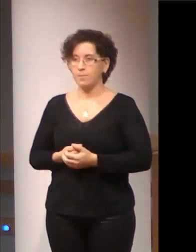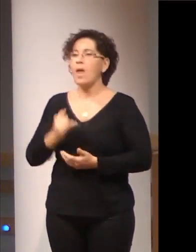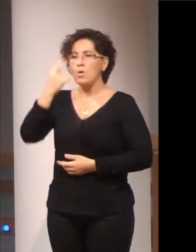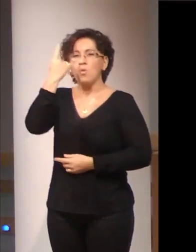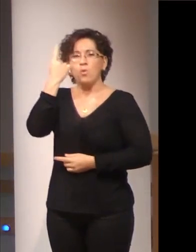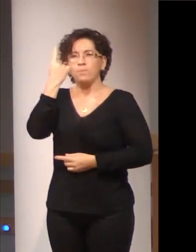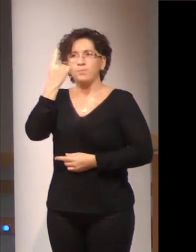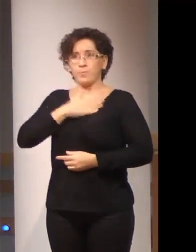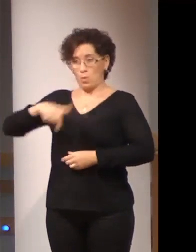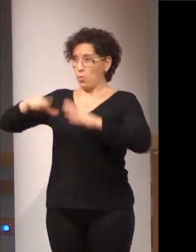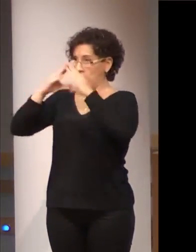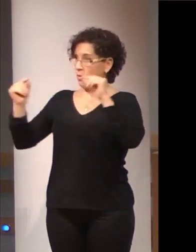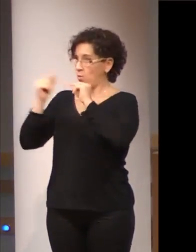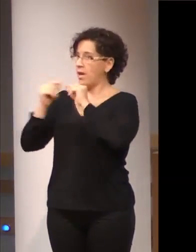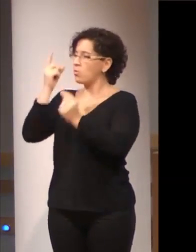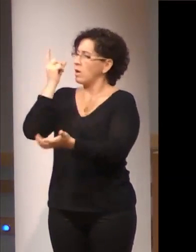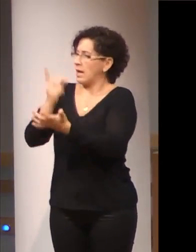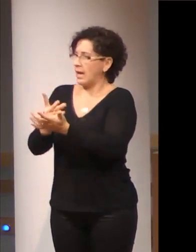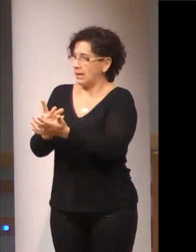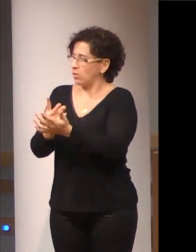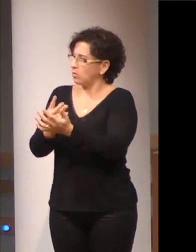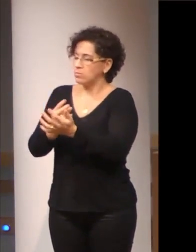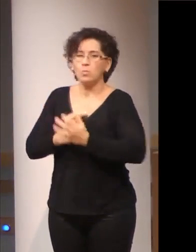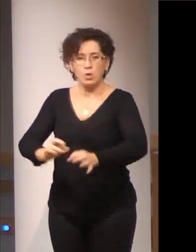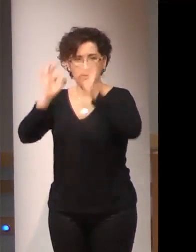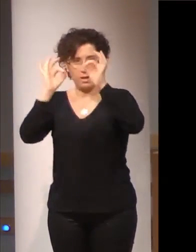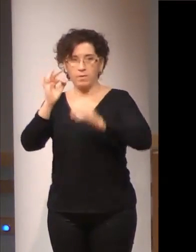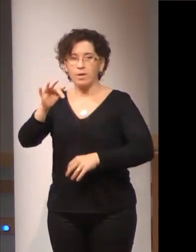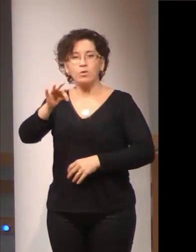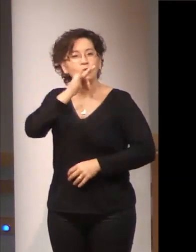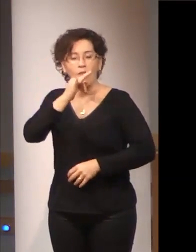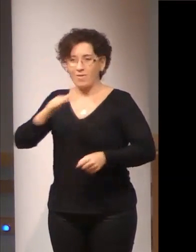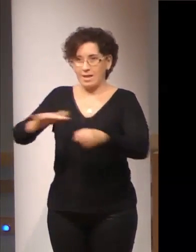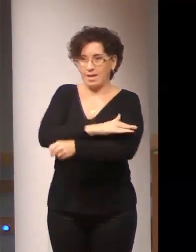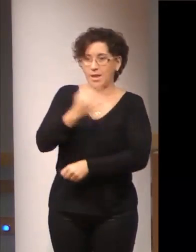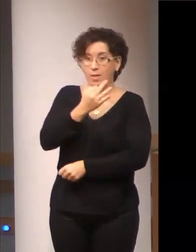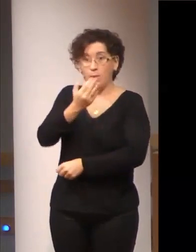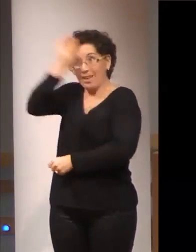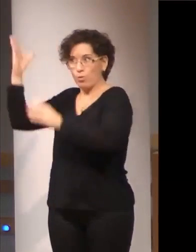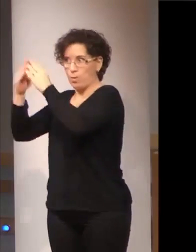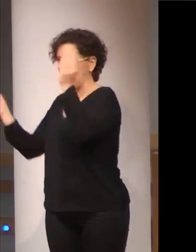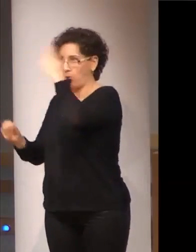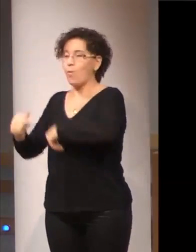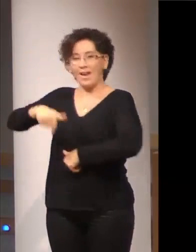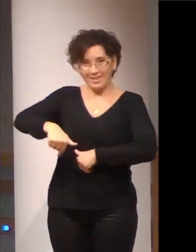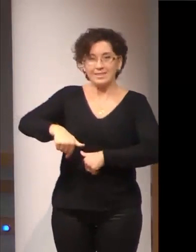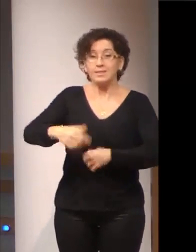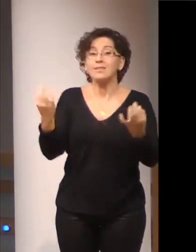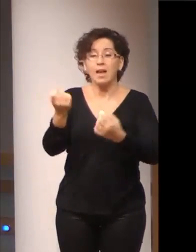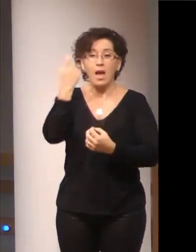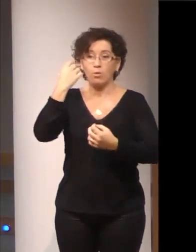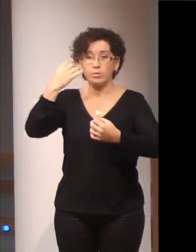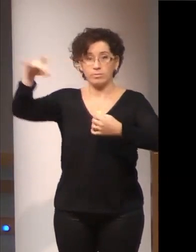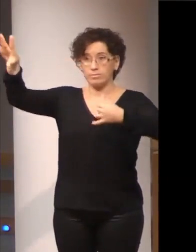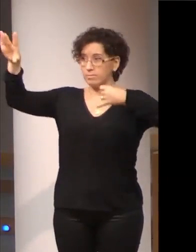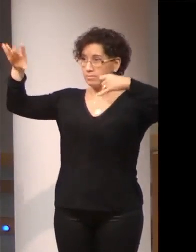que se enfrenta la UNED de forma muy específica, que no tendrían las demás universidades, y es que nuestros alumnos están dispersos.